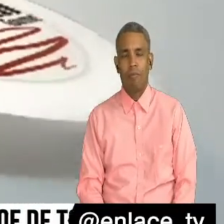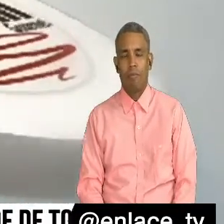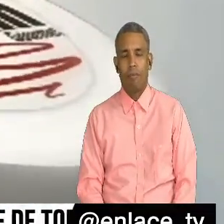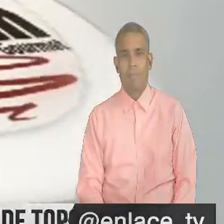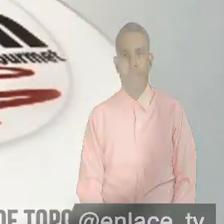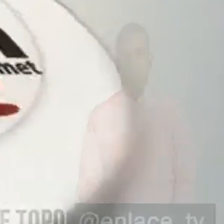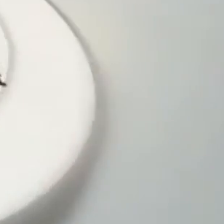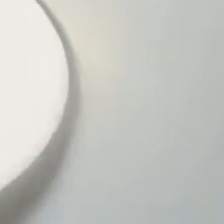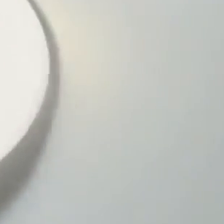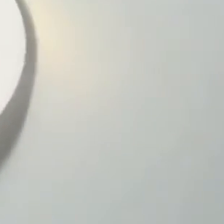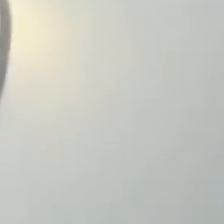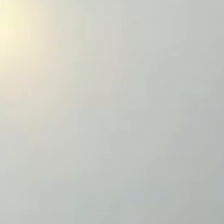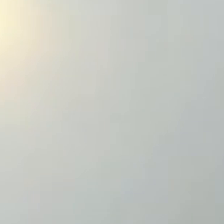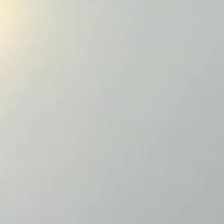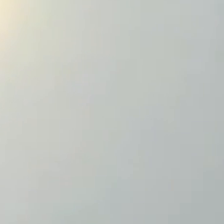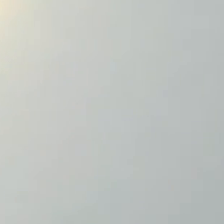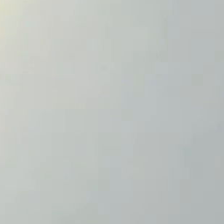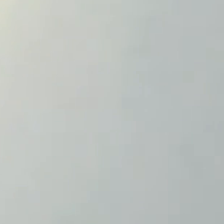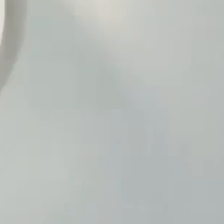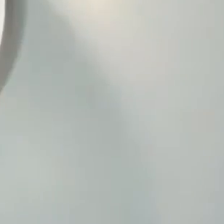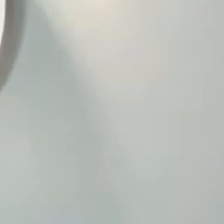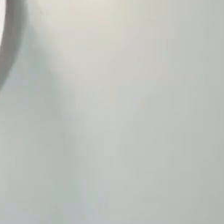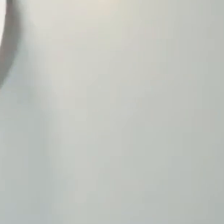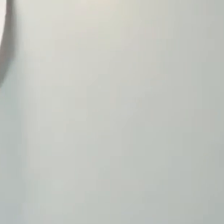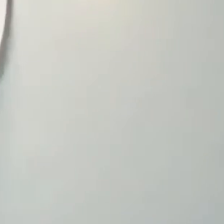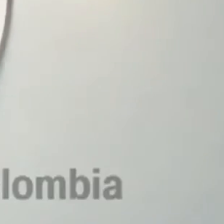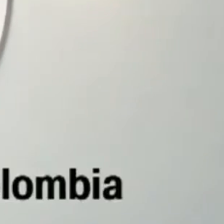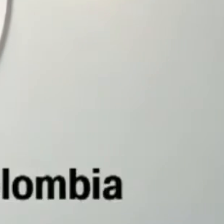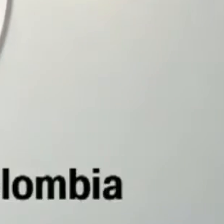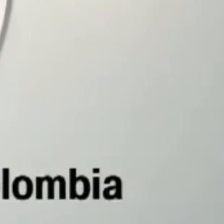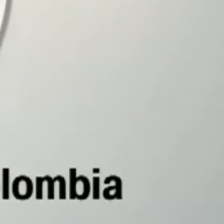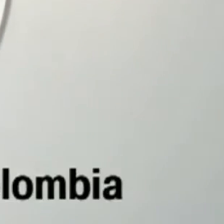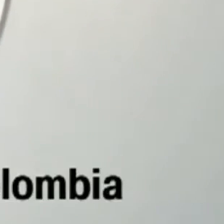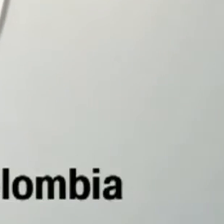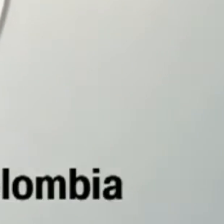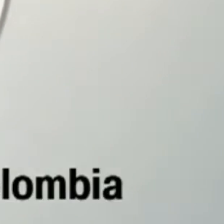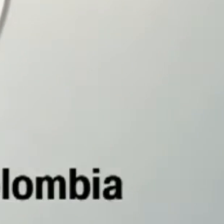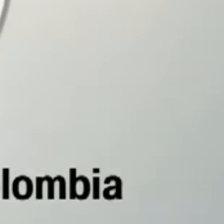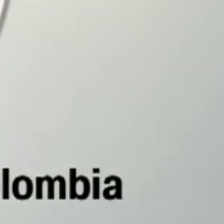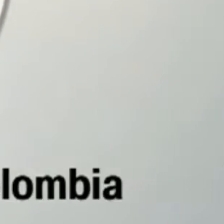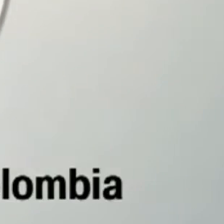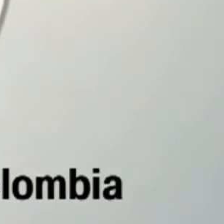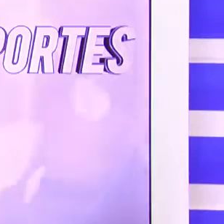de Restaurante El Machín Gourmet, ahora en su nueva sede en el barrio Colombia.